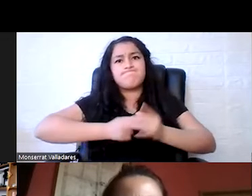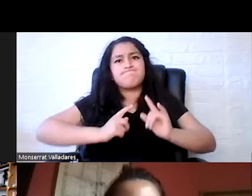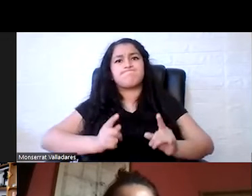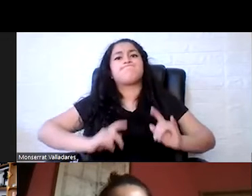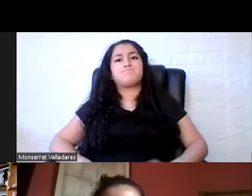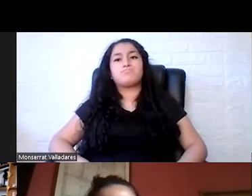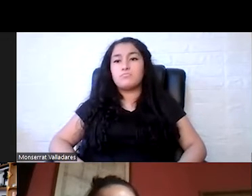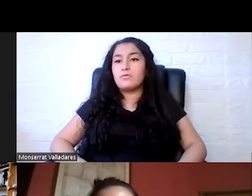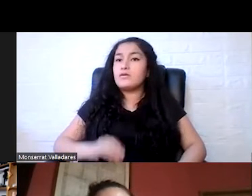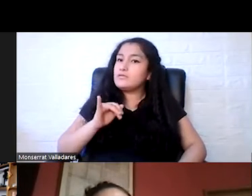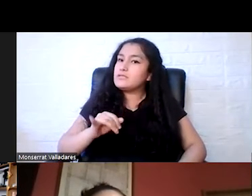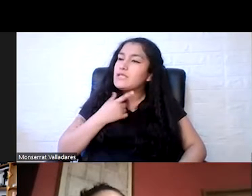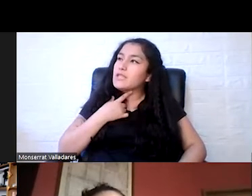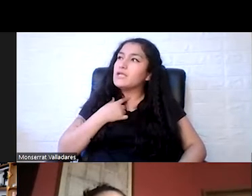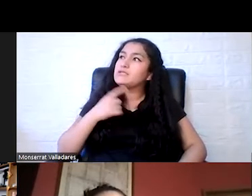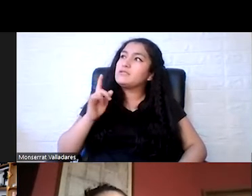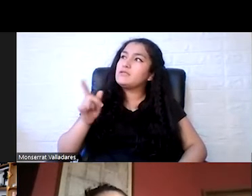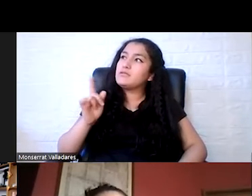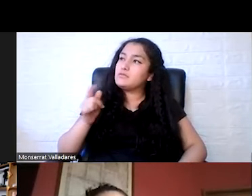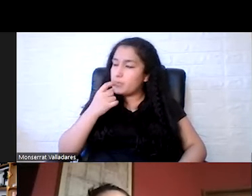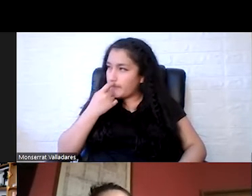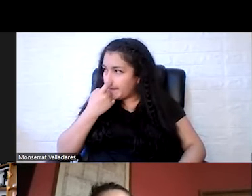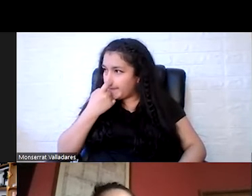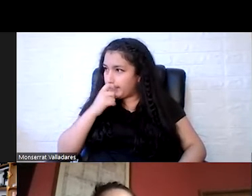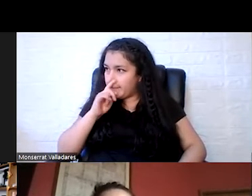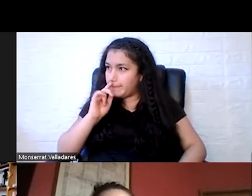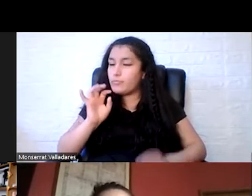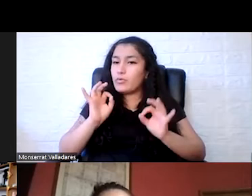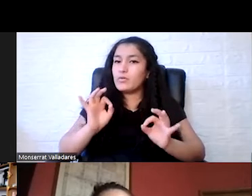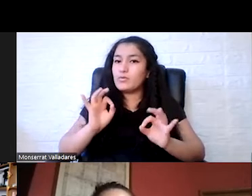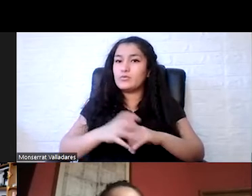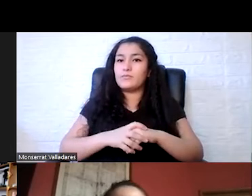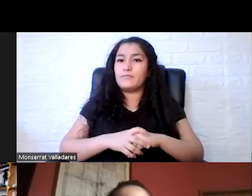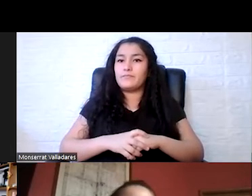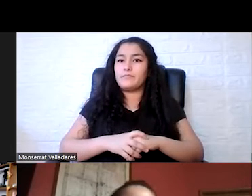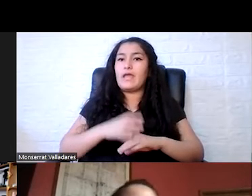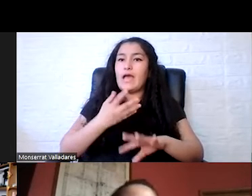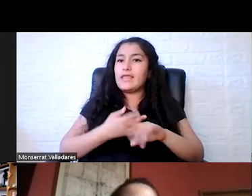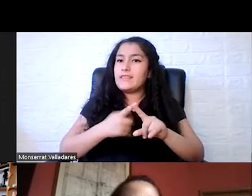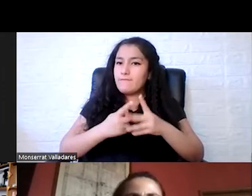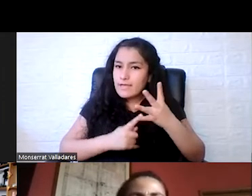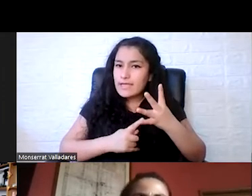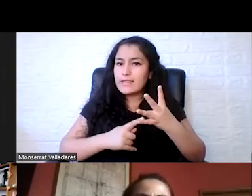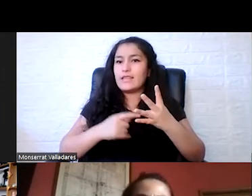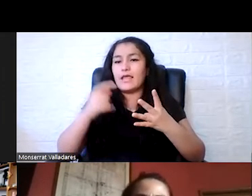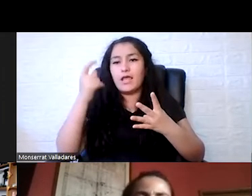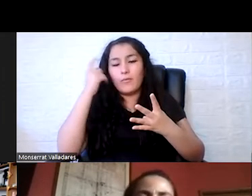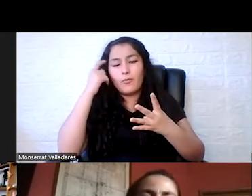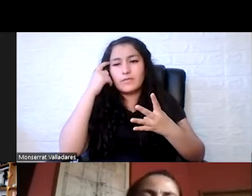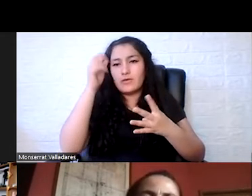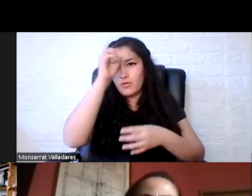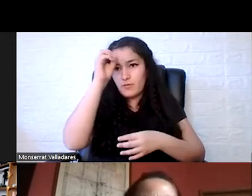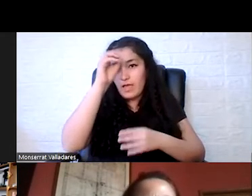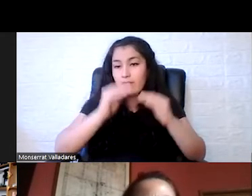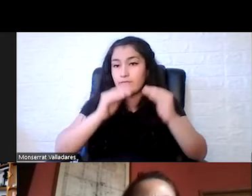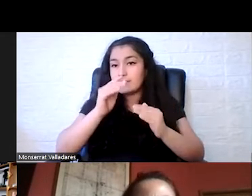Sí, interesante eso, porque en el fondo hay como distintas miradas, ¿no es cierto? Yo siento que a veces la literatura